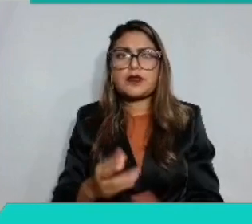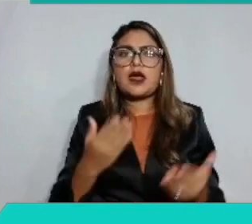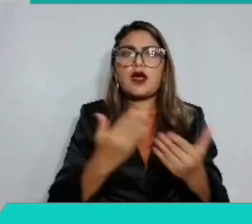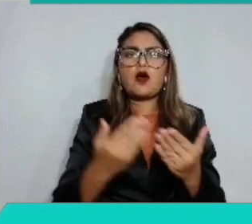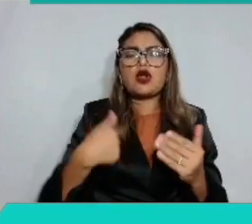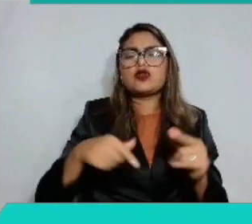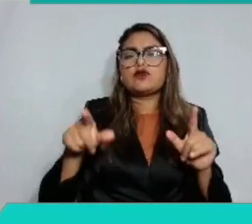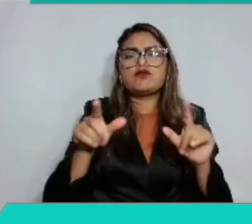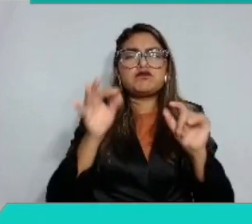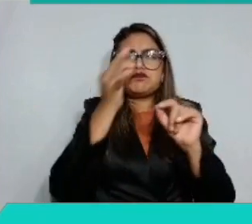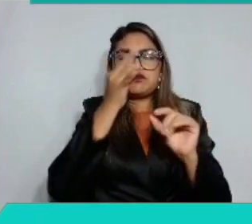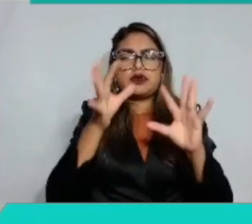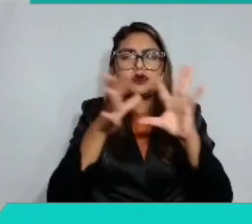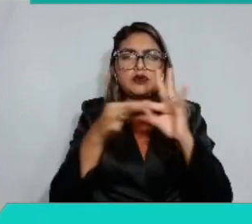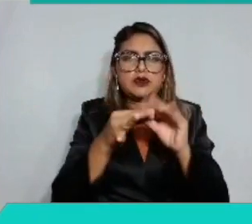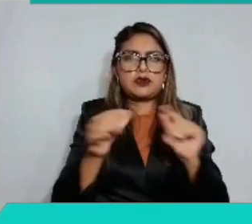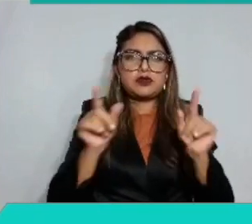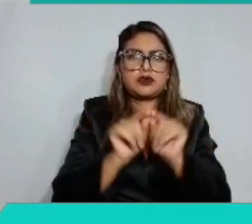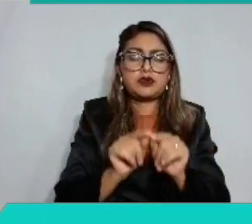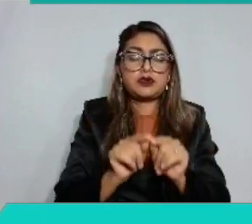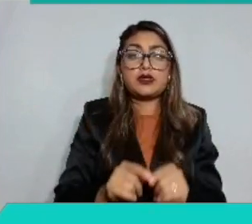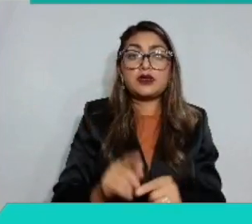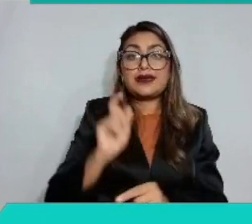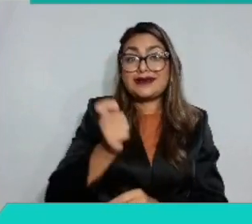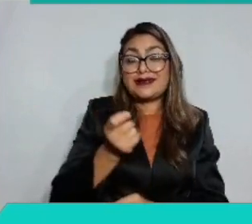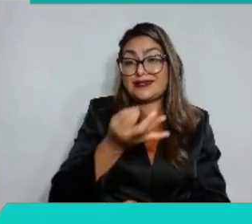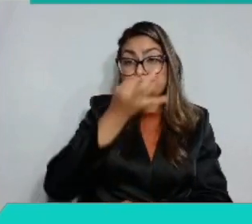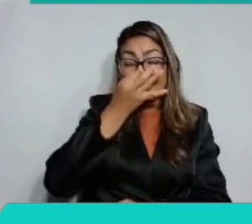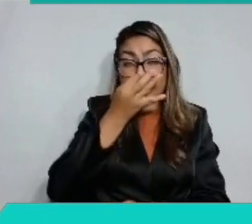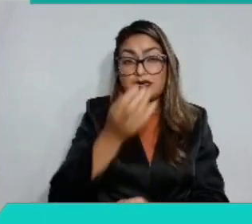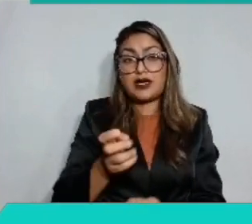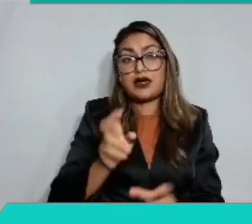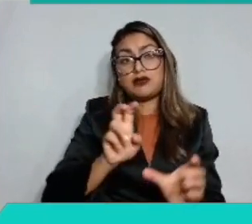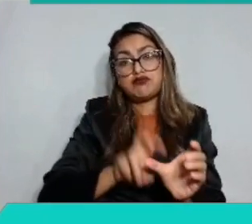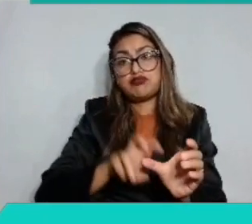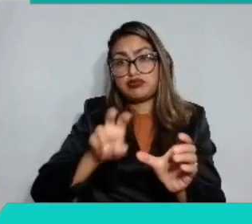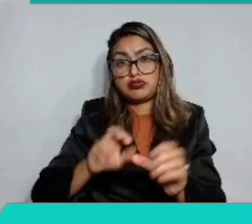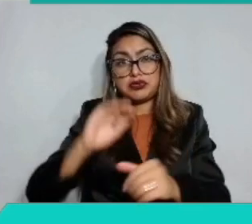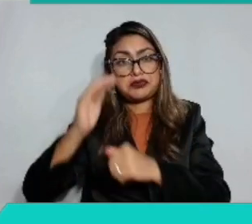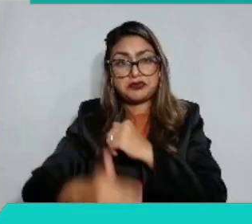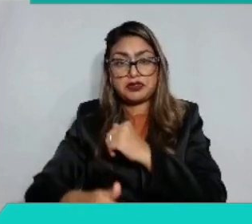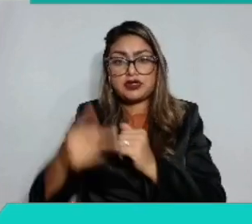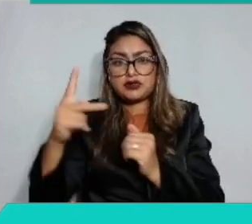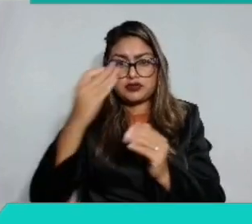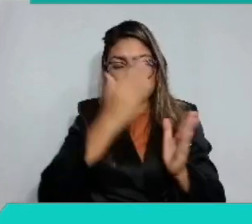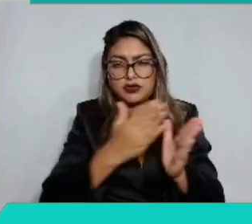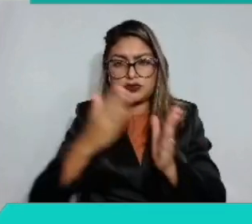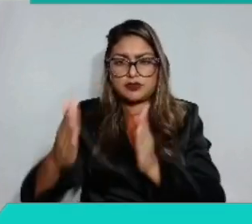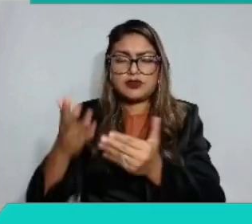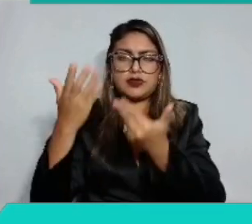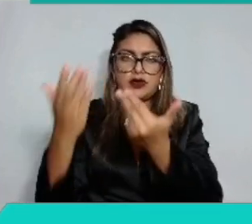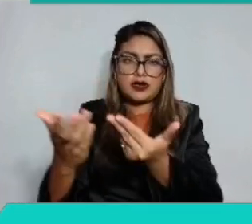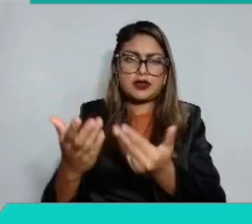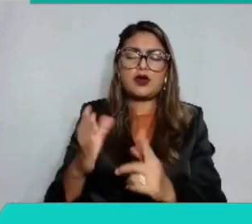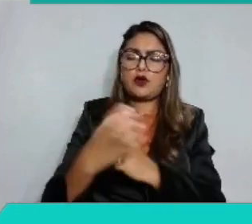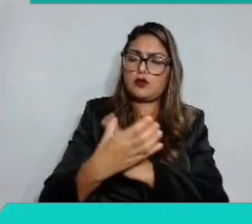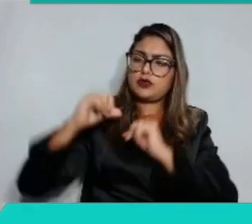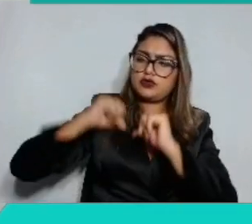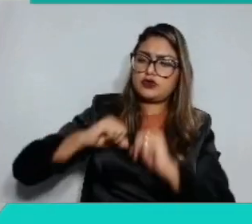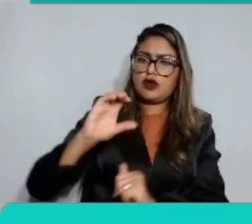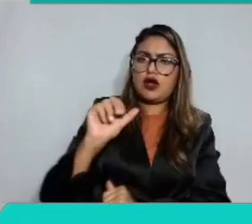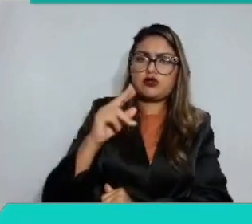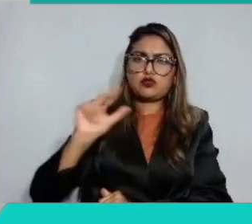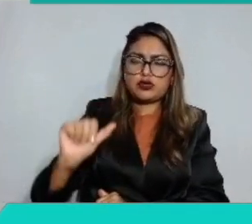ante la próxima salida del comisionado Francisco Acuña Mi colega mi paisano el inai